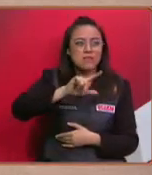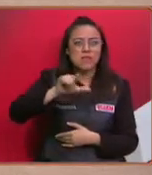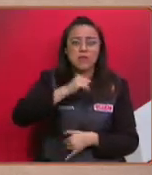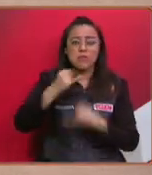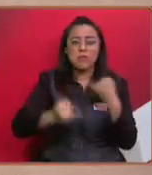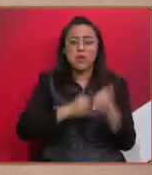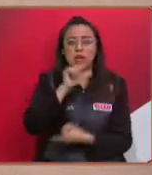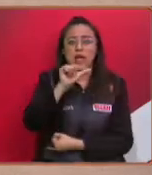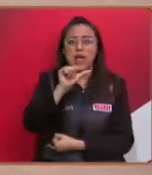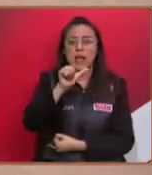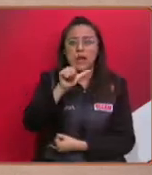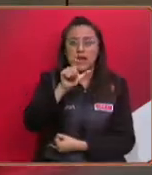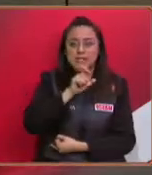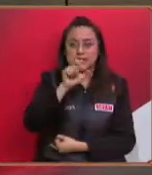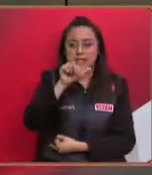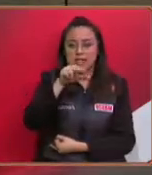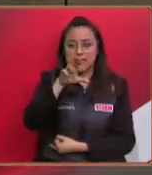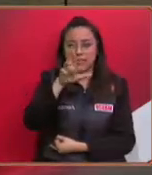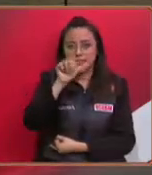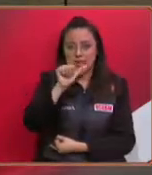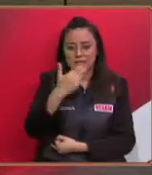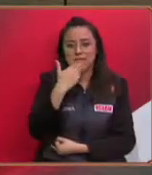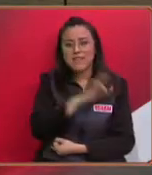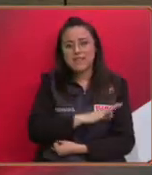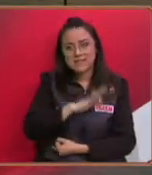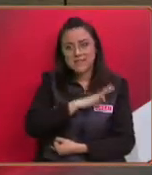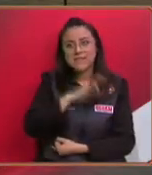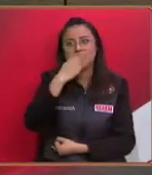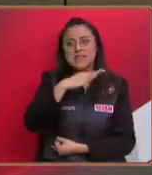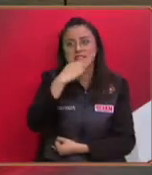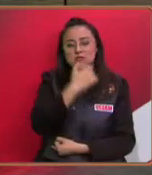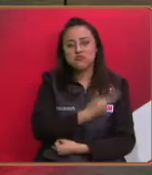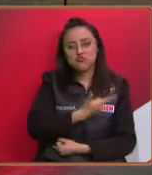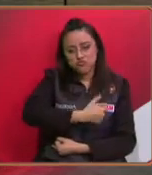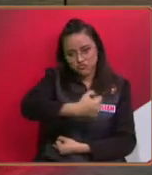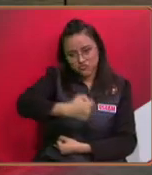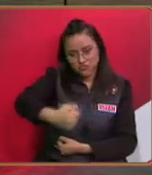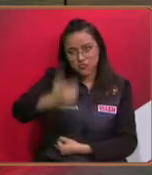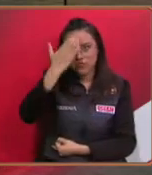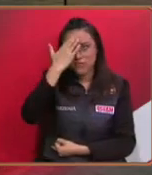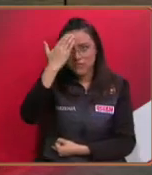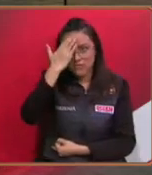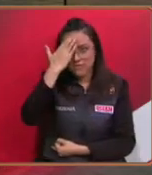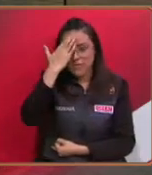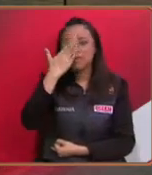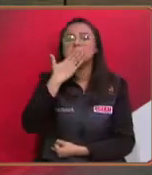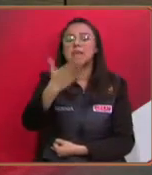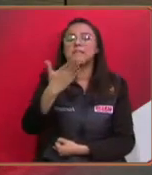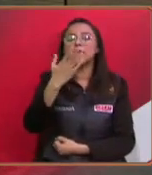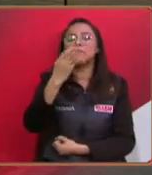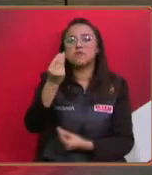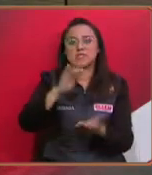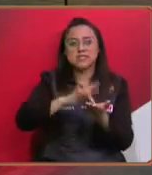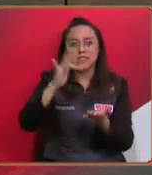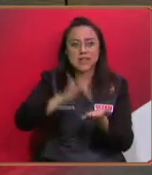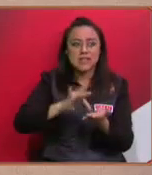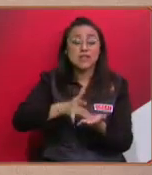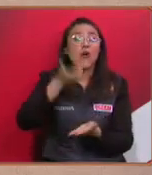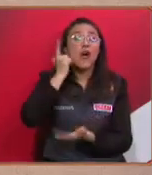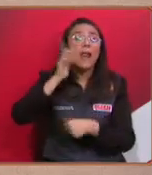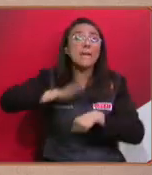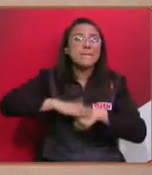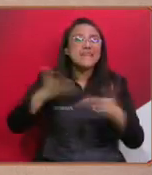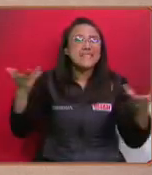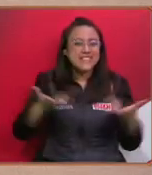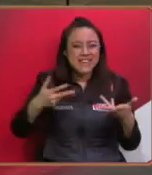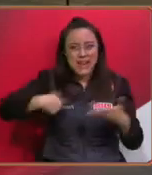juguetón. Alessandra, felices fiestas para ti. Gracias, Jorge, igualmente, Renault, un honor conocerte. Y para tu propia familia, gracias. Gracias. Esa es tu casa y ojalá que podamos hacer muchas